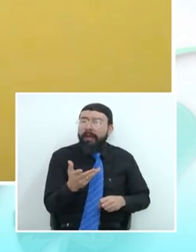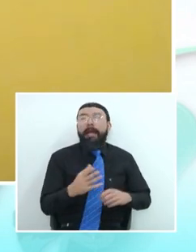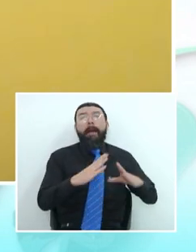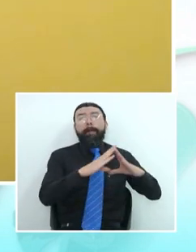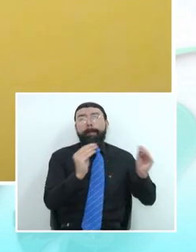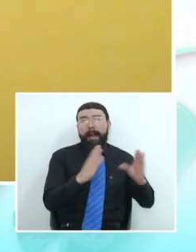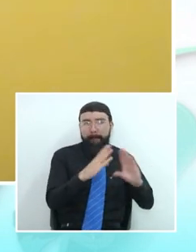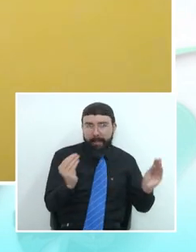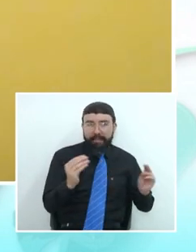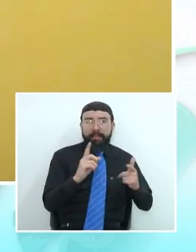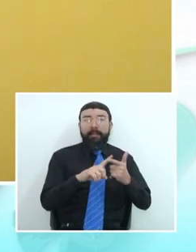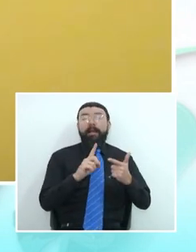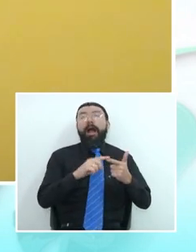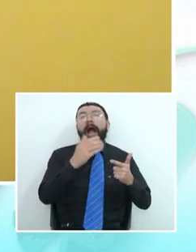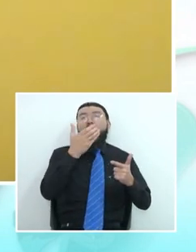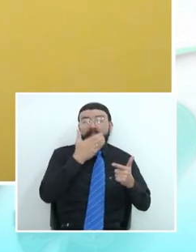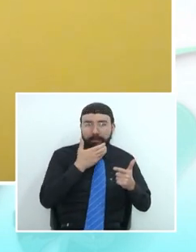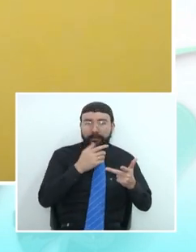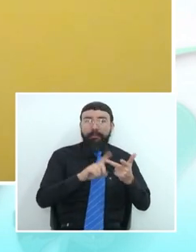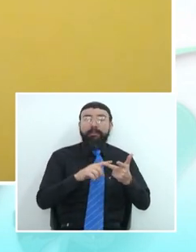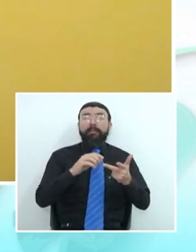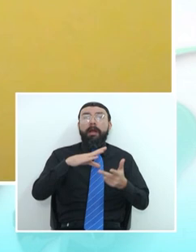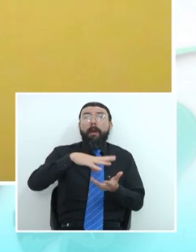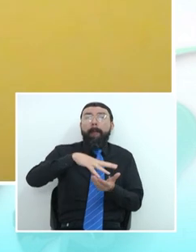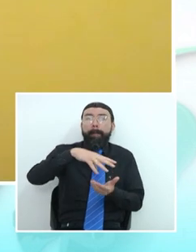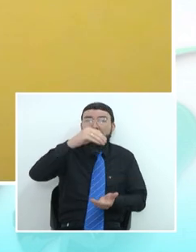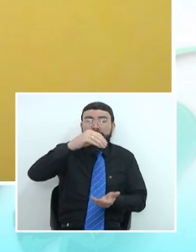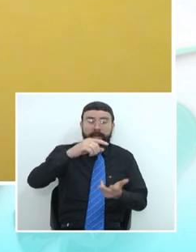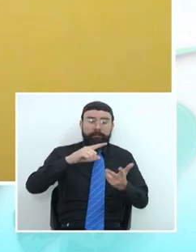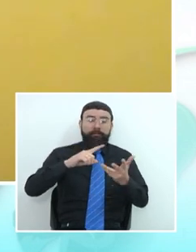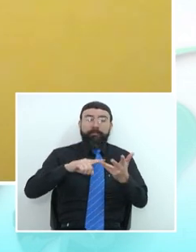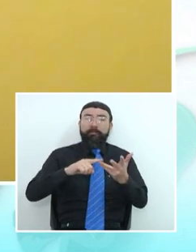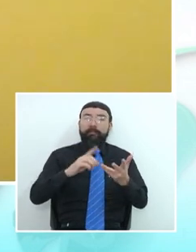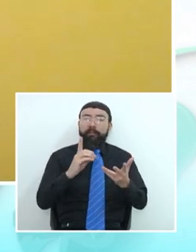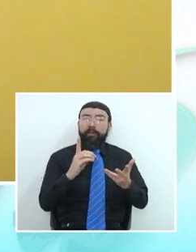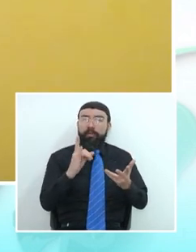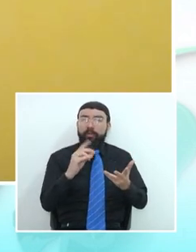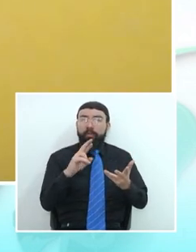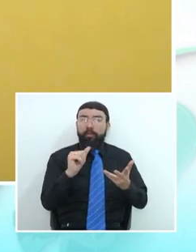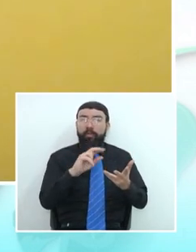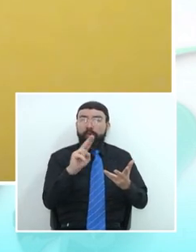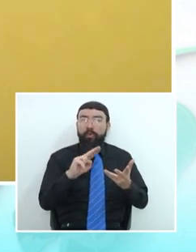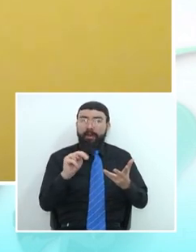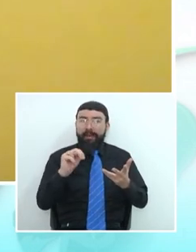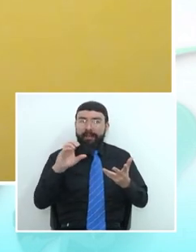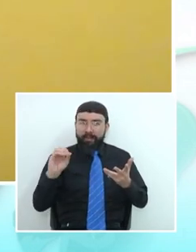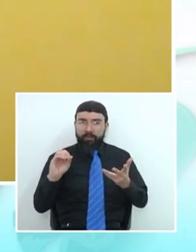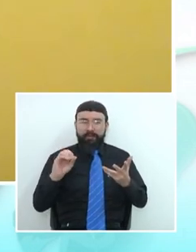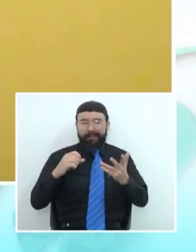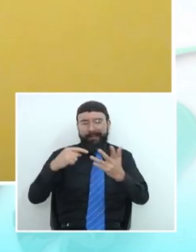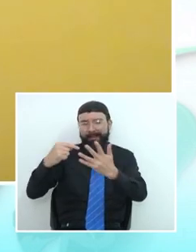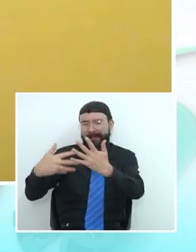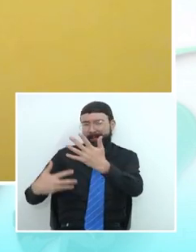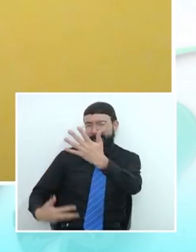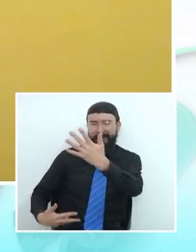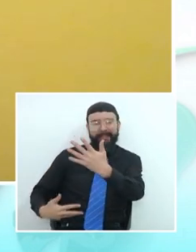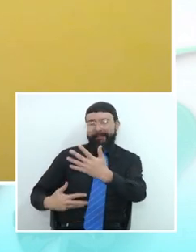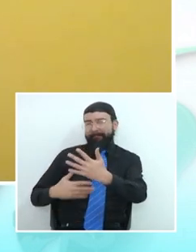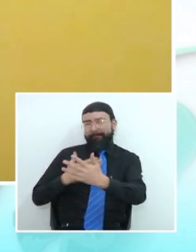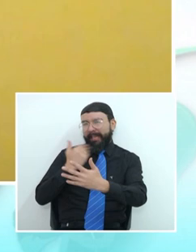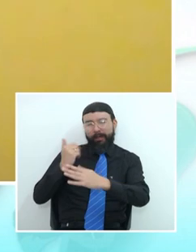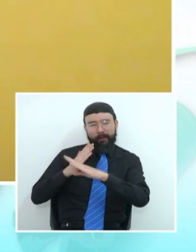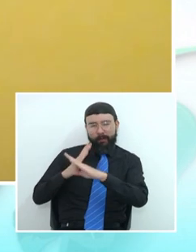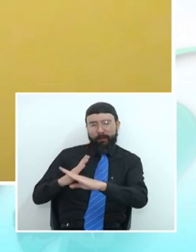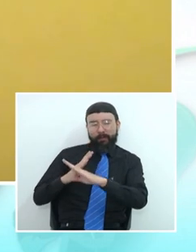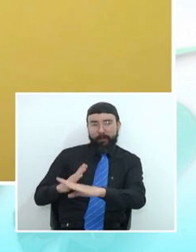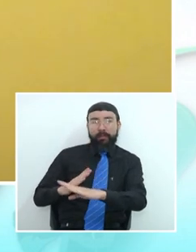manzana, es la pera y es el durazno. El resto de frutas es contraindicada para un diabético. Y en